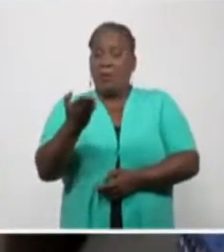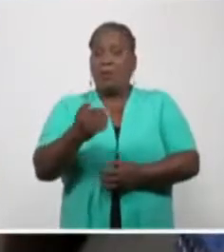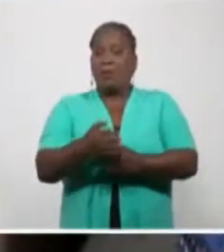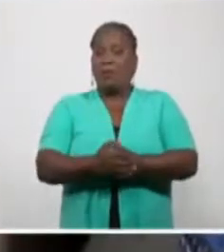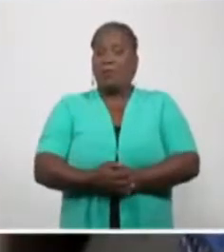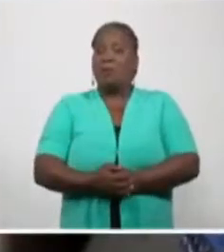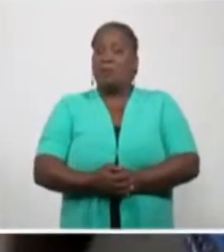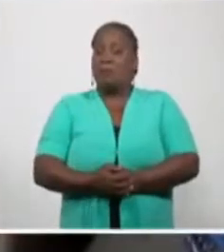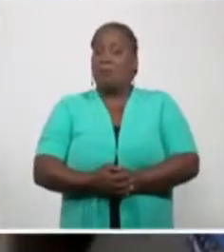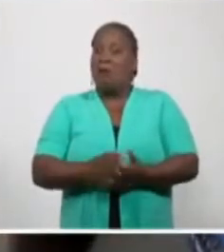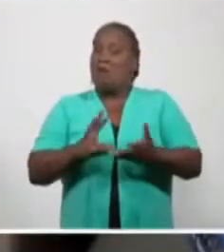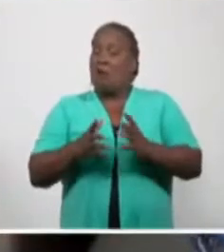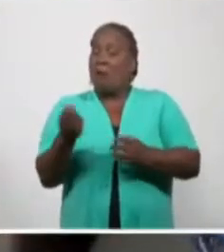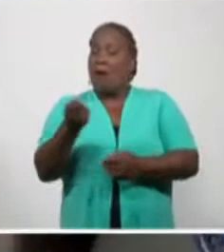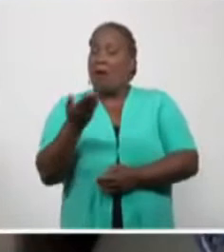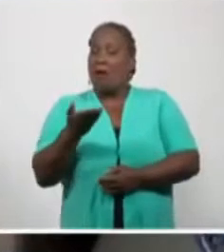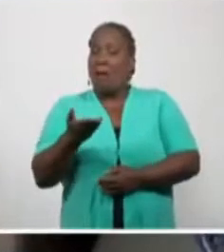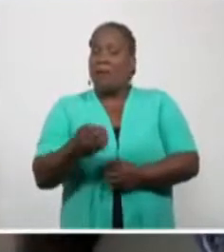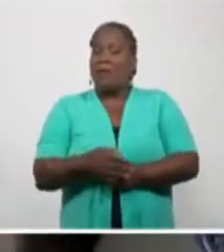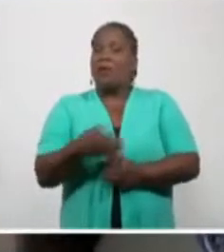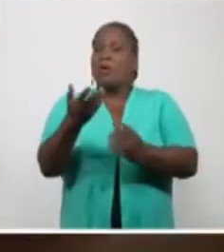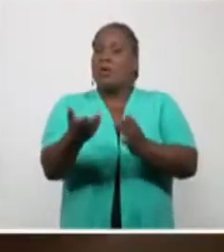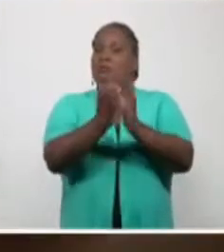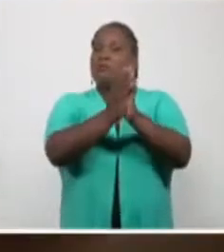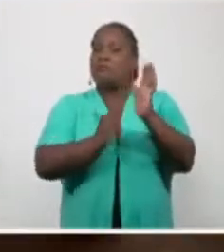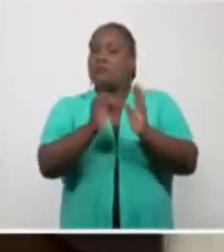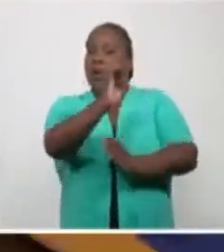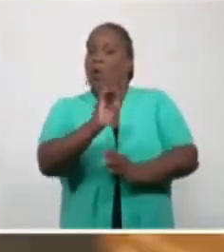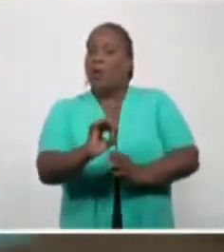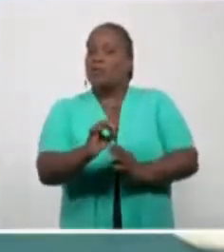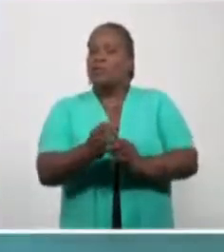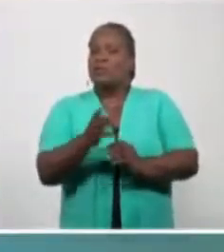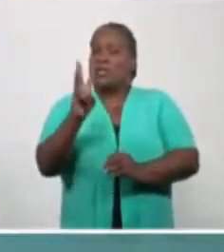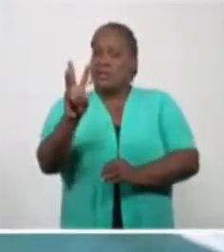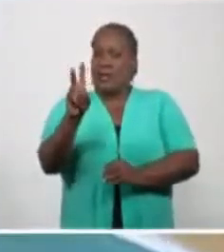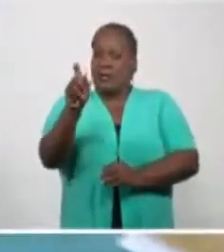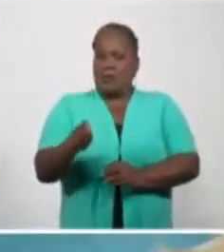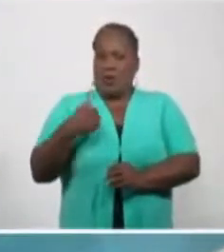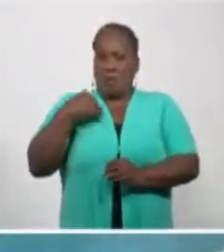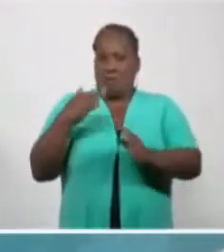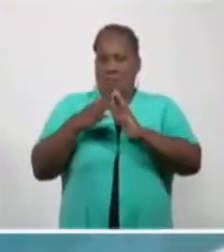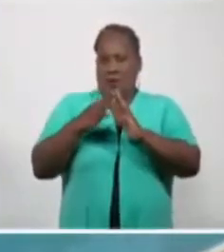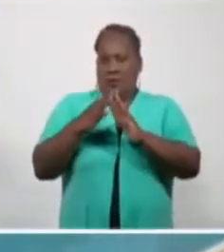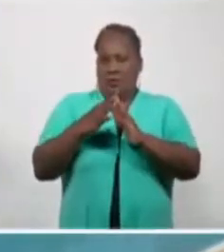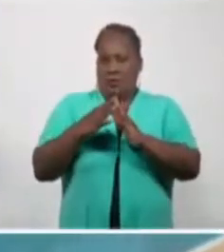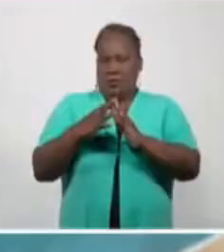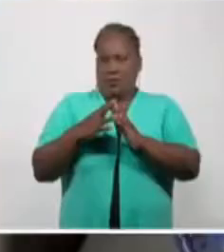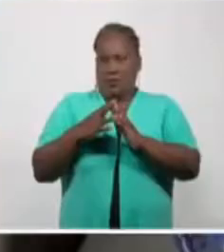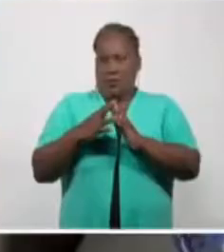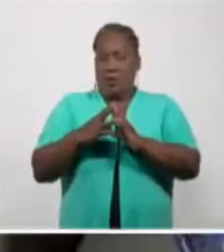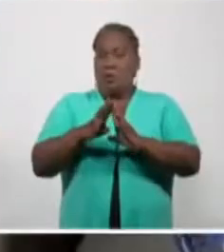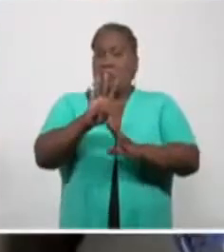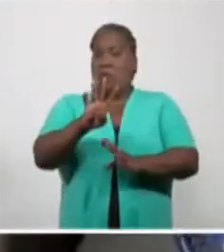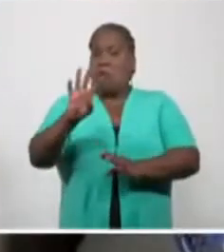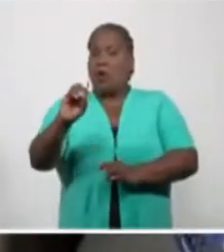Y da un 1% de descuento también a la hora del pago. Somos tres personas, por ejemplo, 400